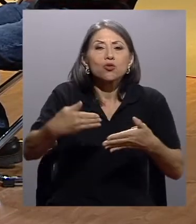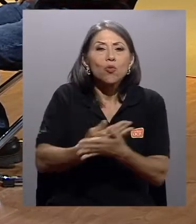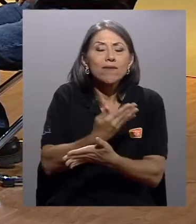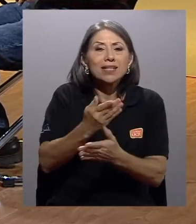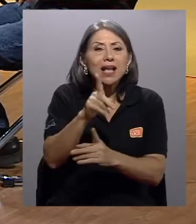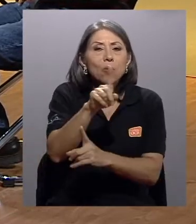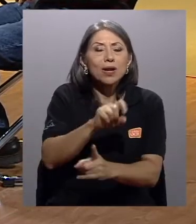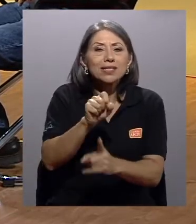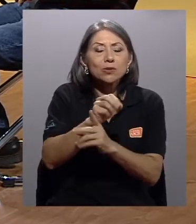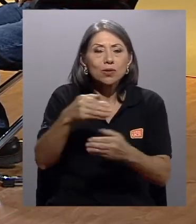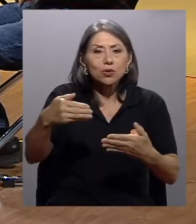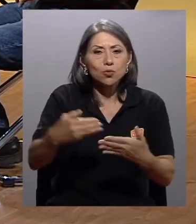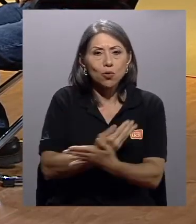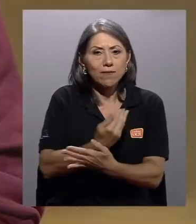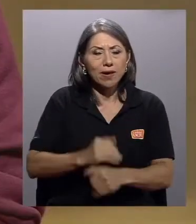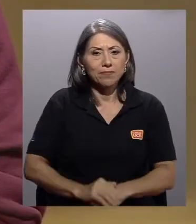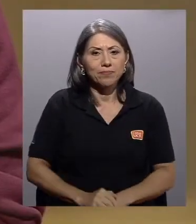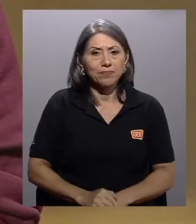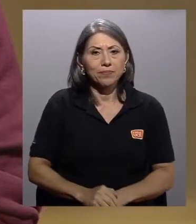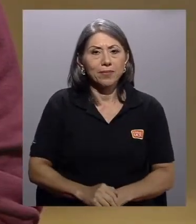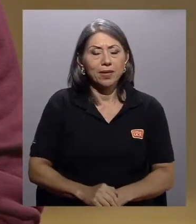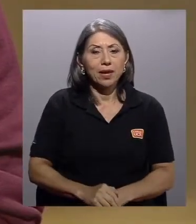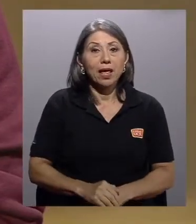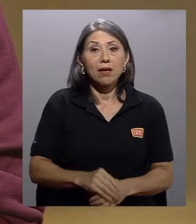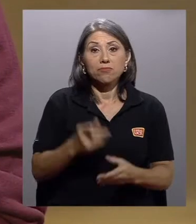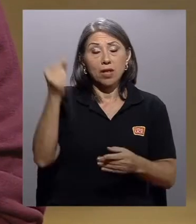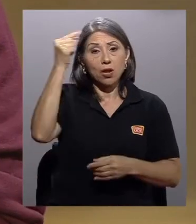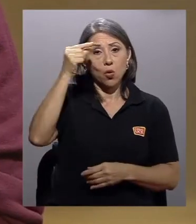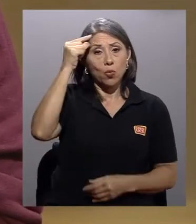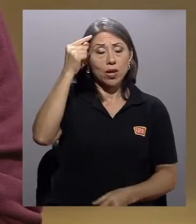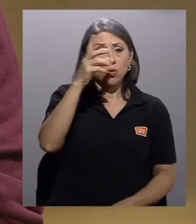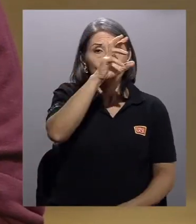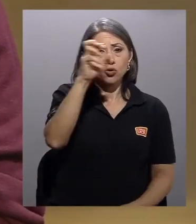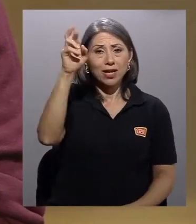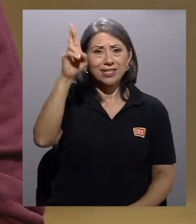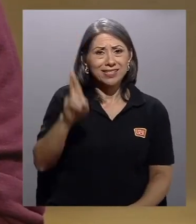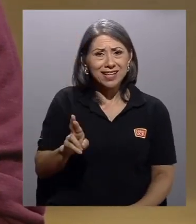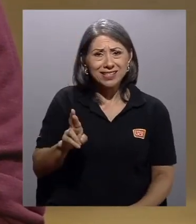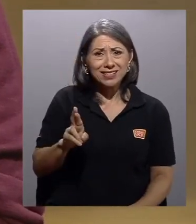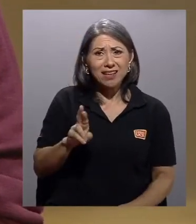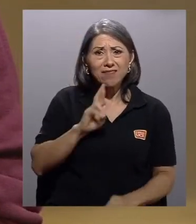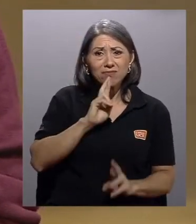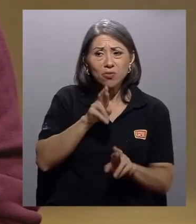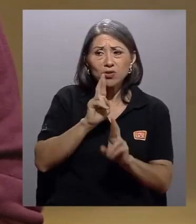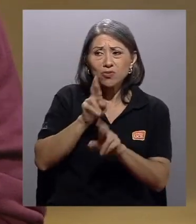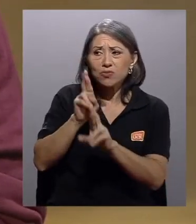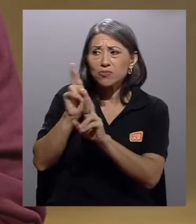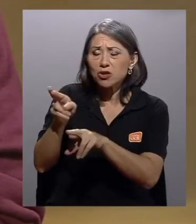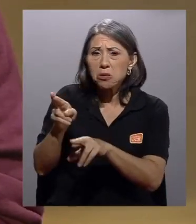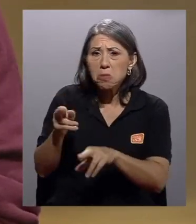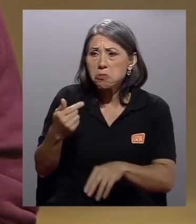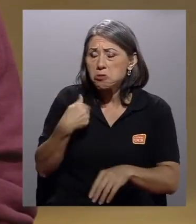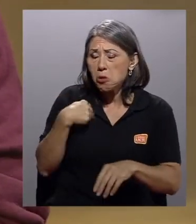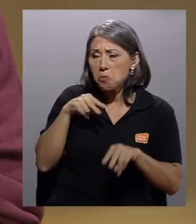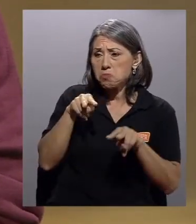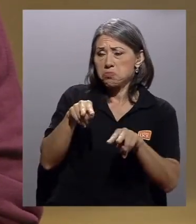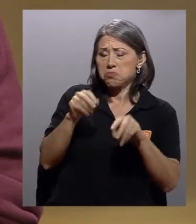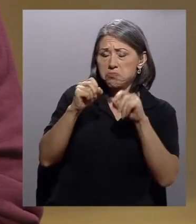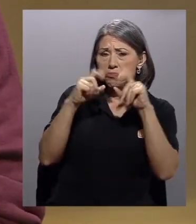a una situación nueva. Entonces, las respuestas del gobierno costarricense a mí no me sorprenden. O